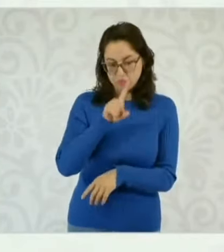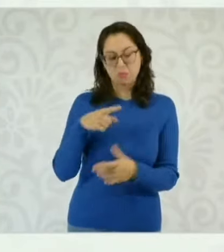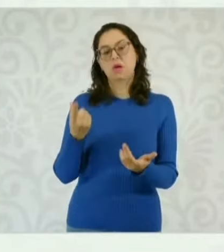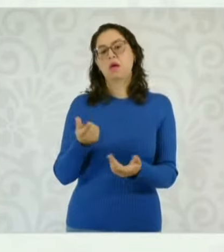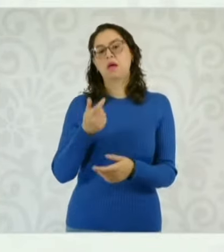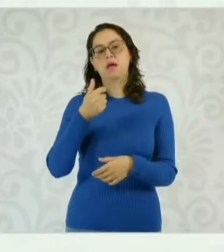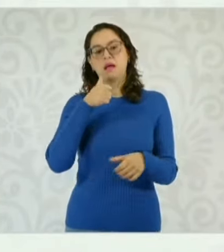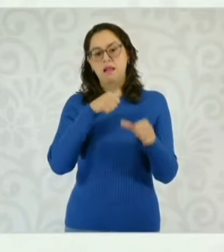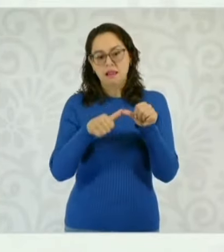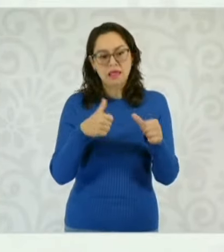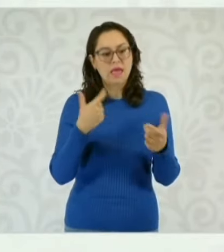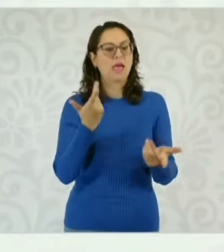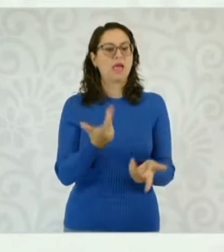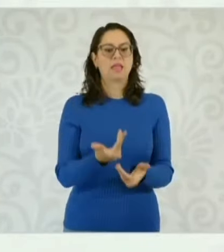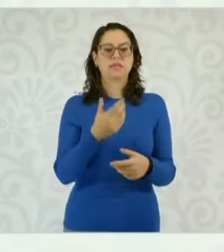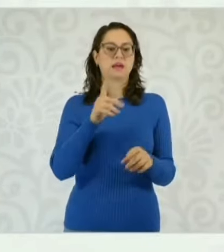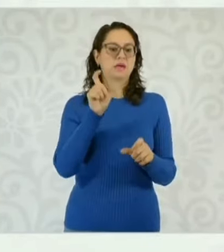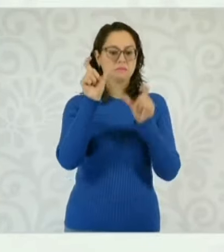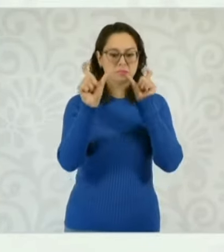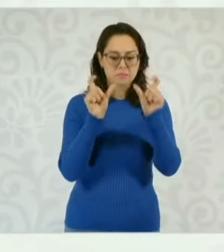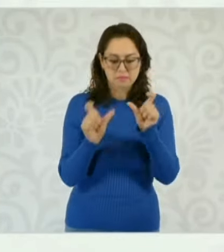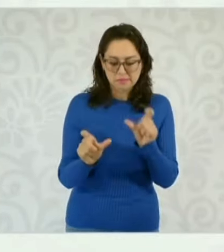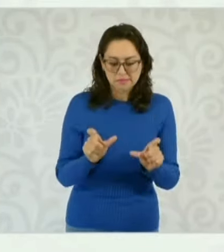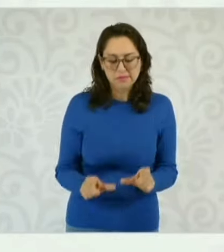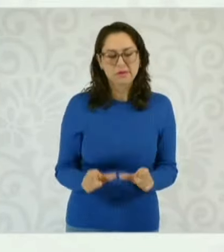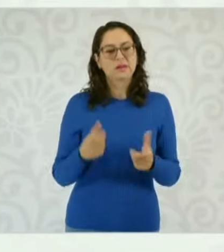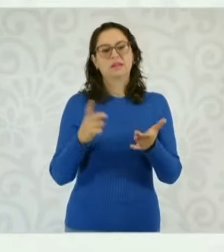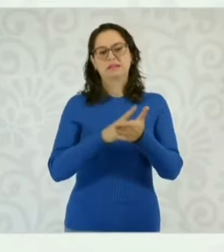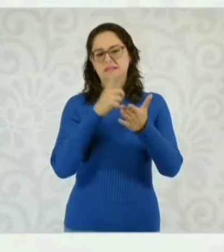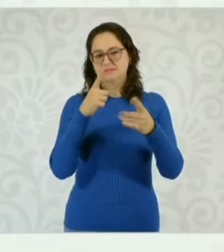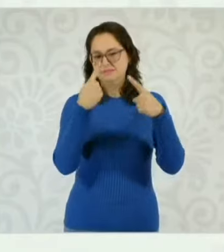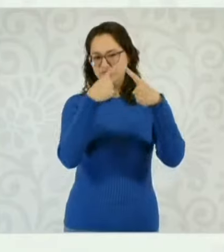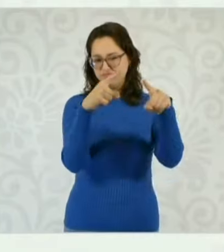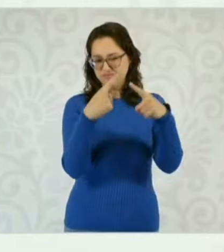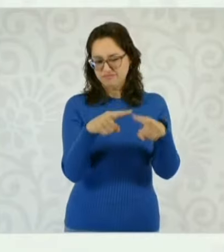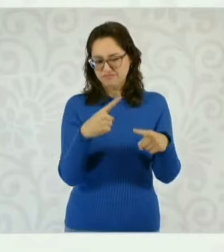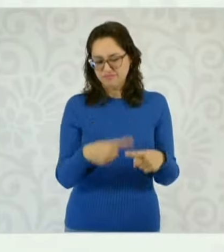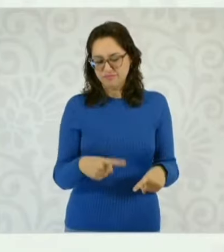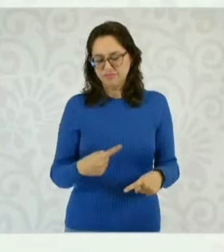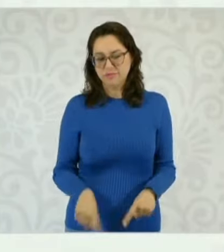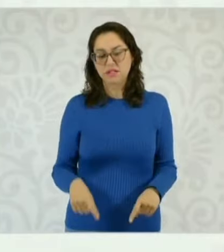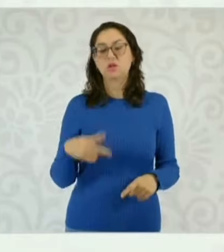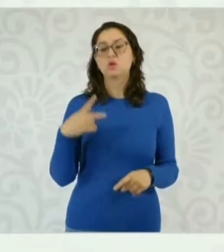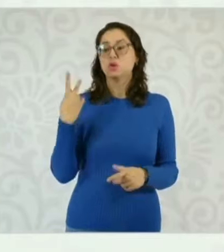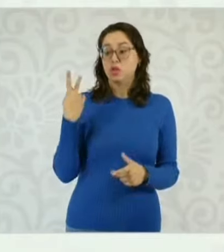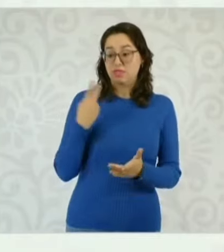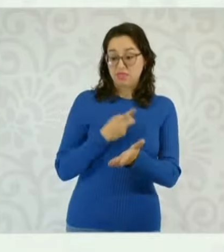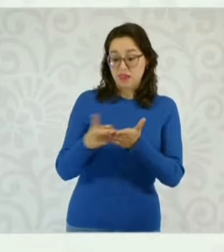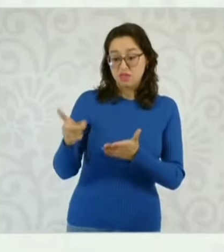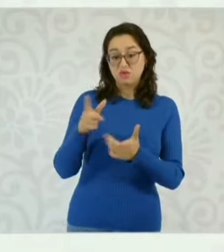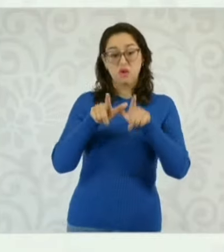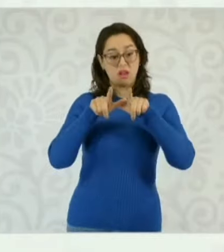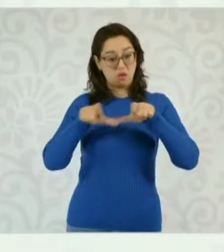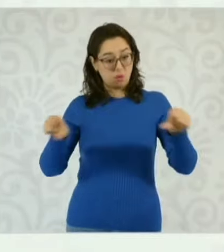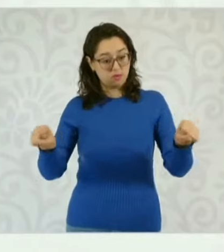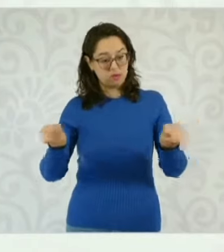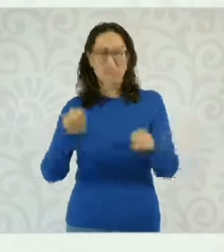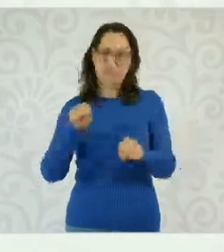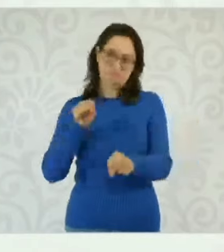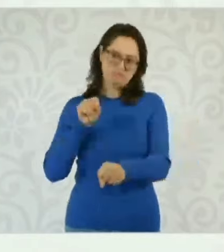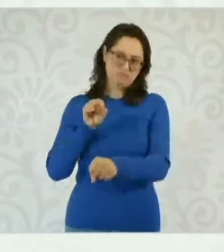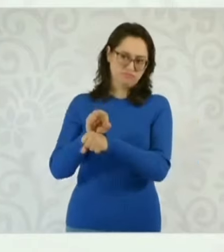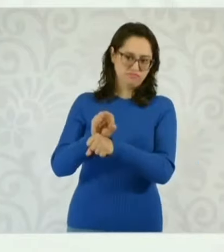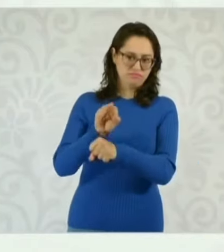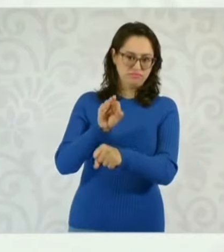alfabetos, vocabularios, gramáticas, etcétera, y fortalece el ejercicio de los derechos lingüísticos en las instituciones públicas.